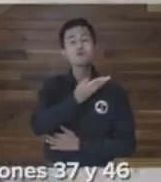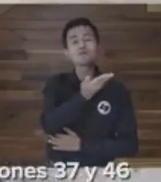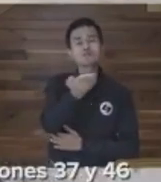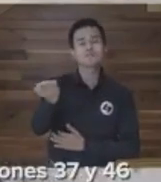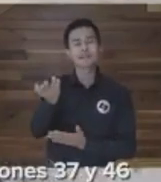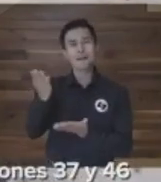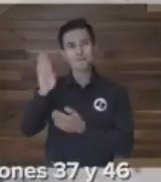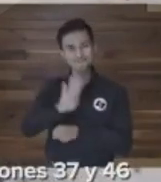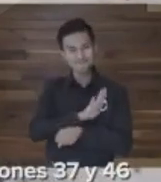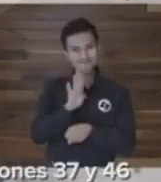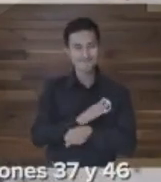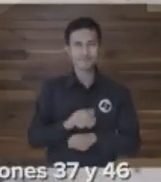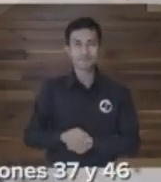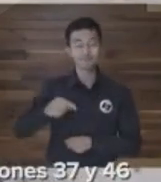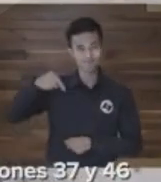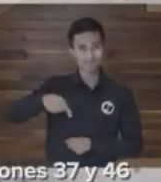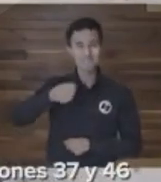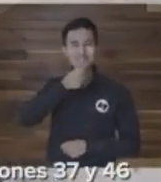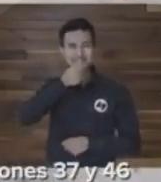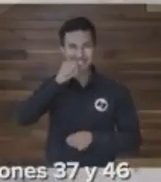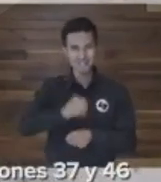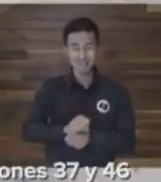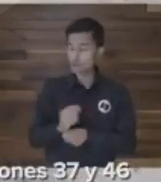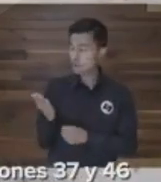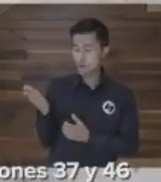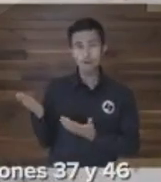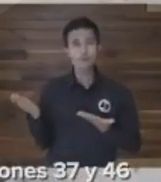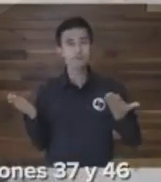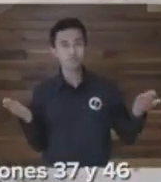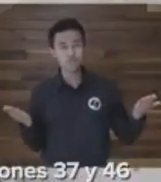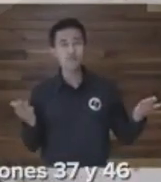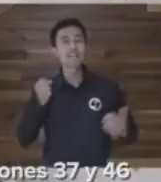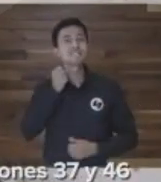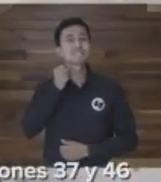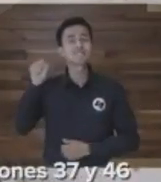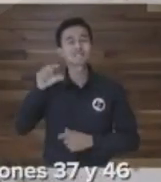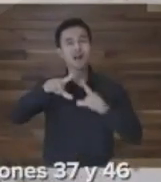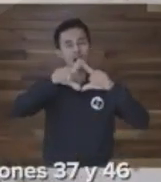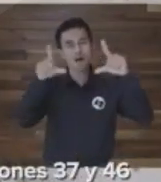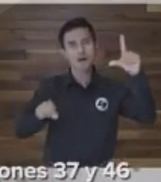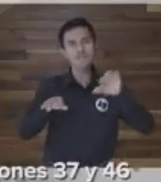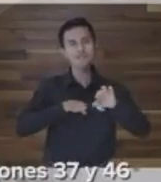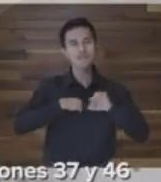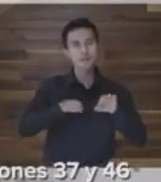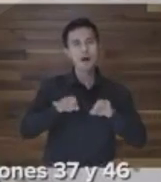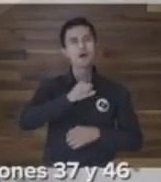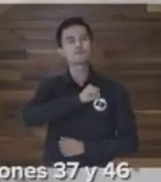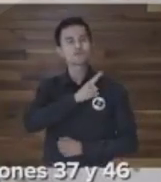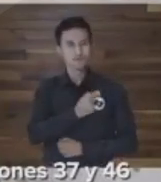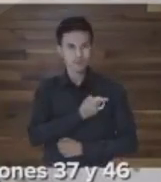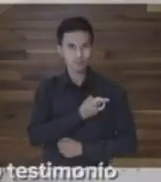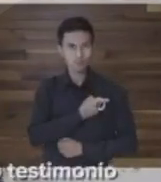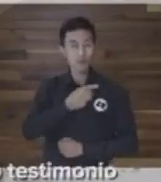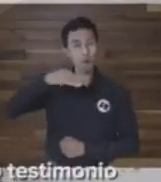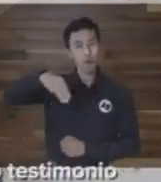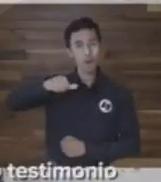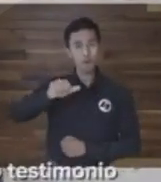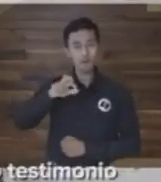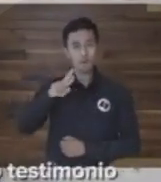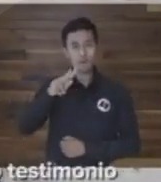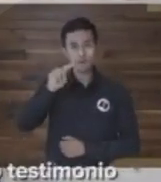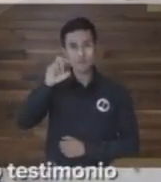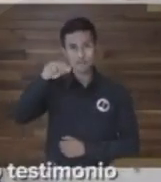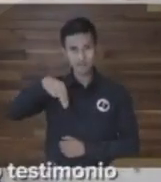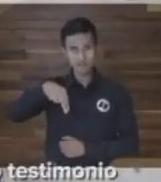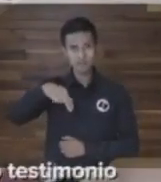Aquí están conmigo los secretarios generales de la sección 37 y 46 del Sindicato Nacional de Trabajadores de la Salud, Martín